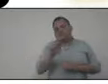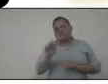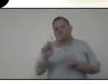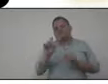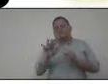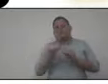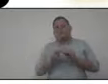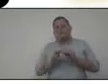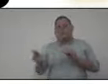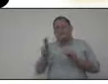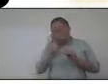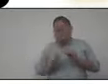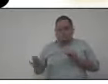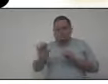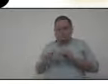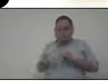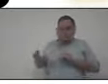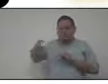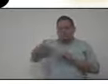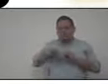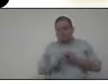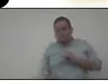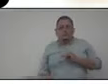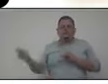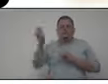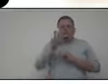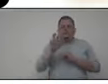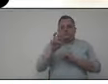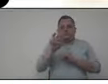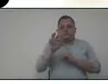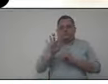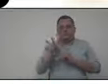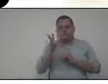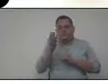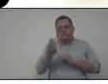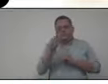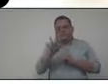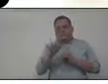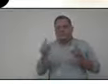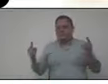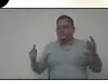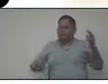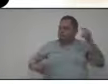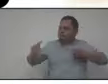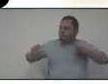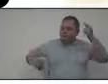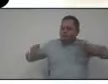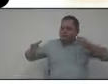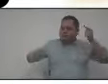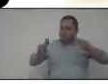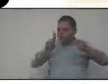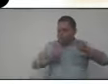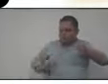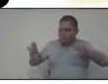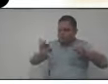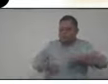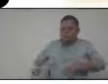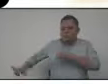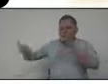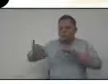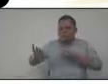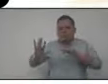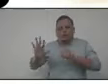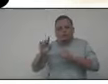encima del nivel nacional con el promedio del grupo PAR de las instituciones nacionales que son igual a